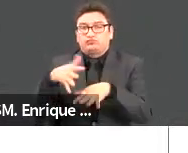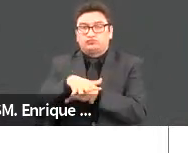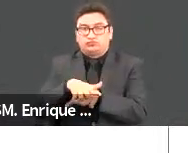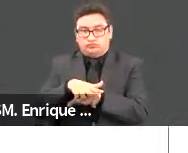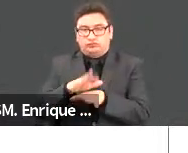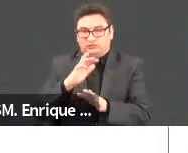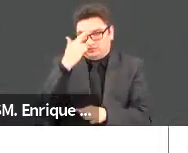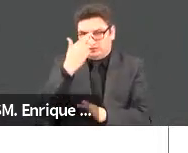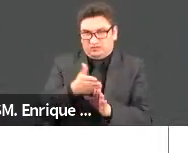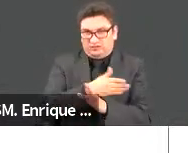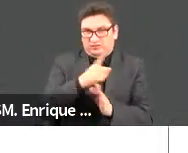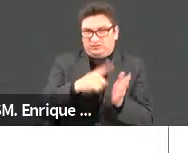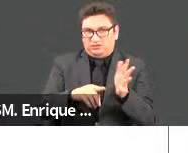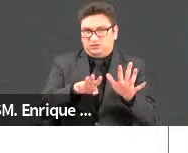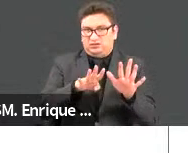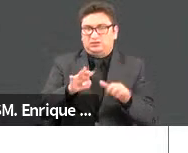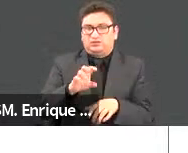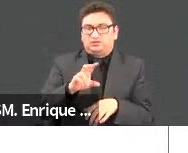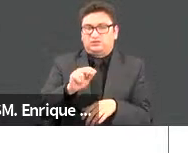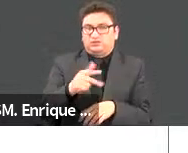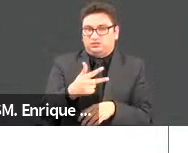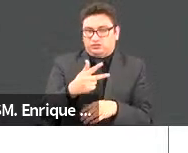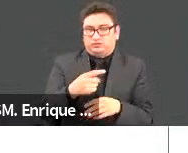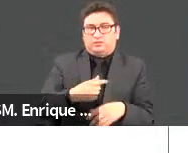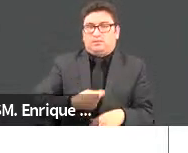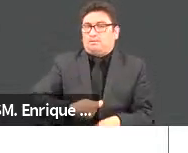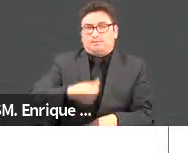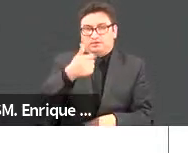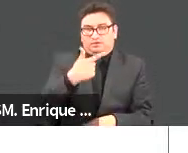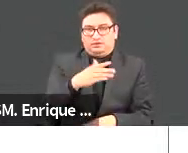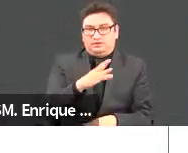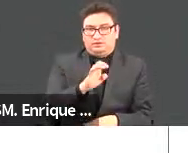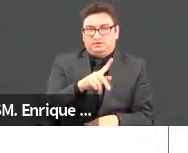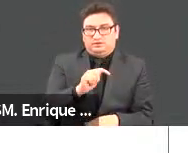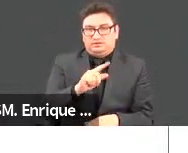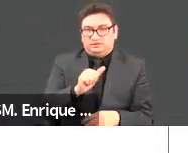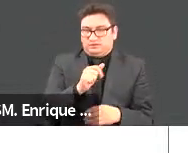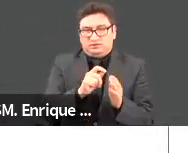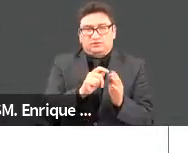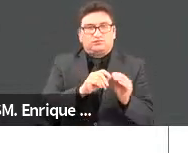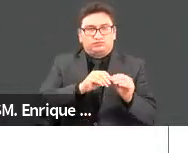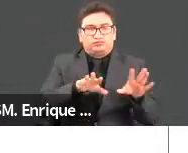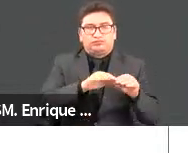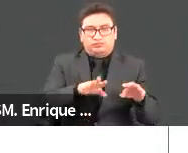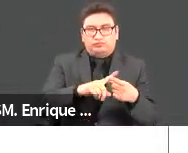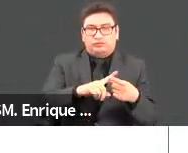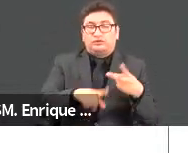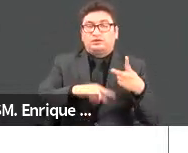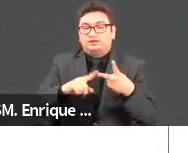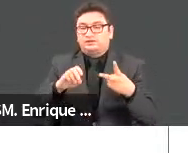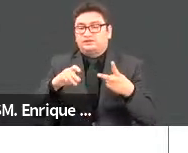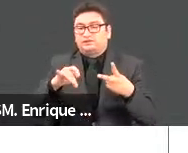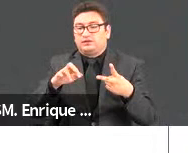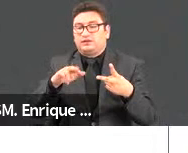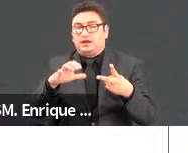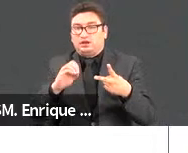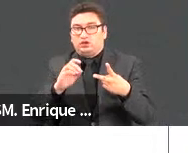el 88 nace por primera vez la Gaceta como una publicación paralela al semanario, pero